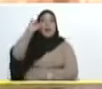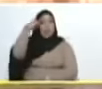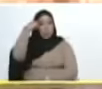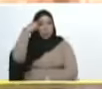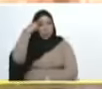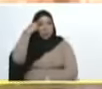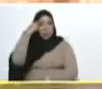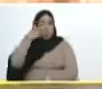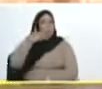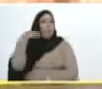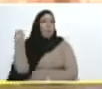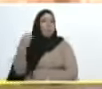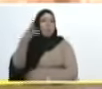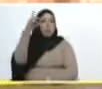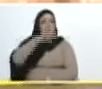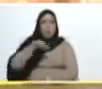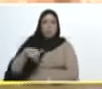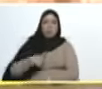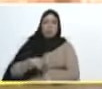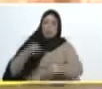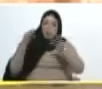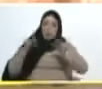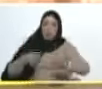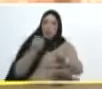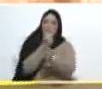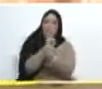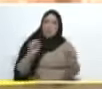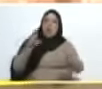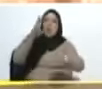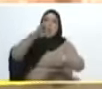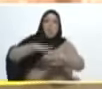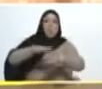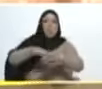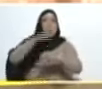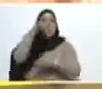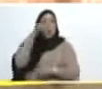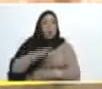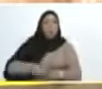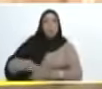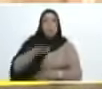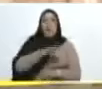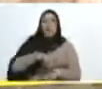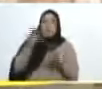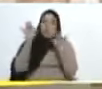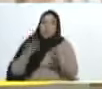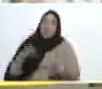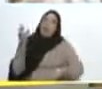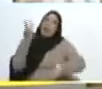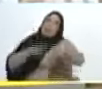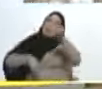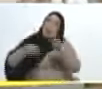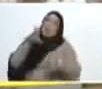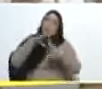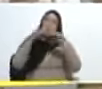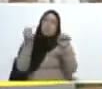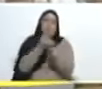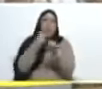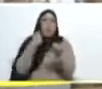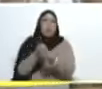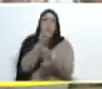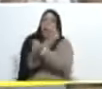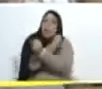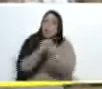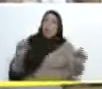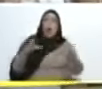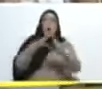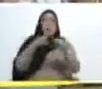con orgullo a quienes nos atrevimos a convocar la opinión del pueblo para que se expresara con toda su soberanía,